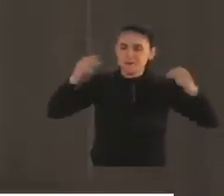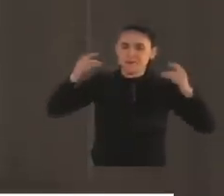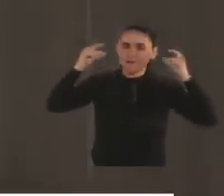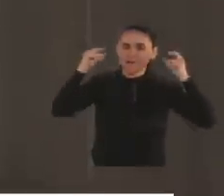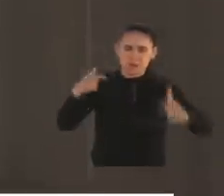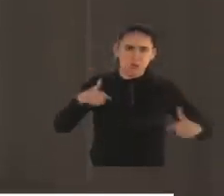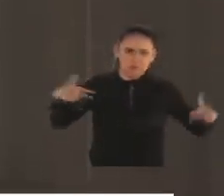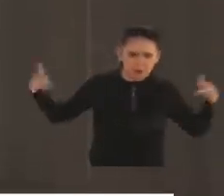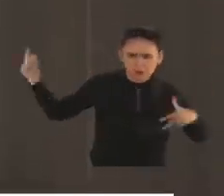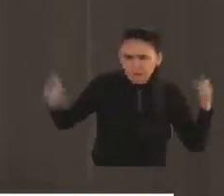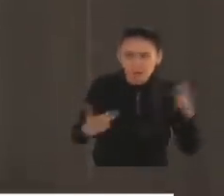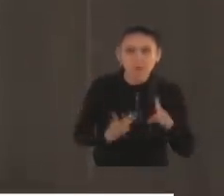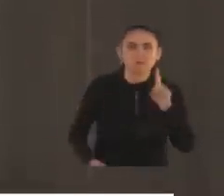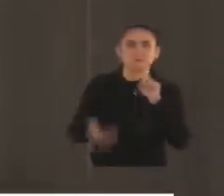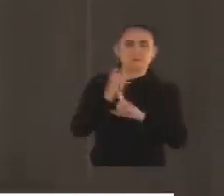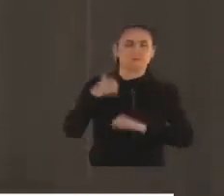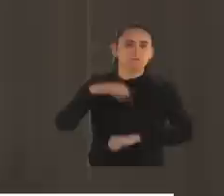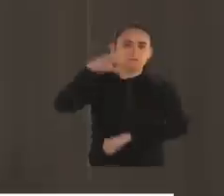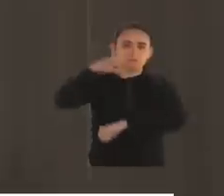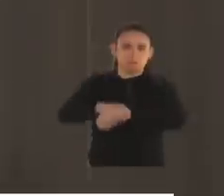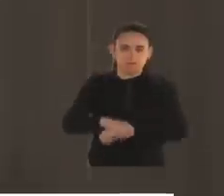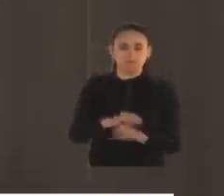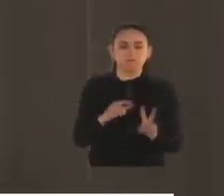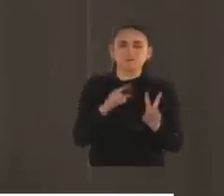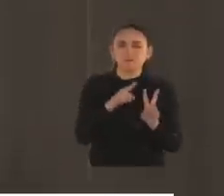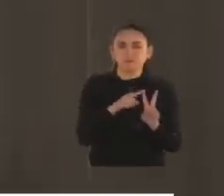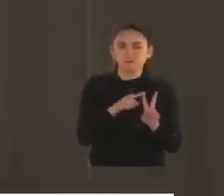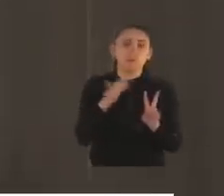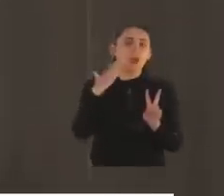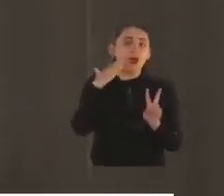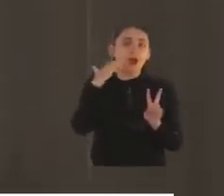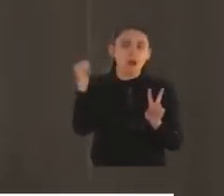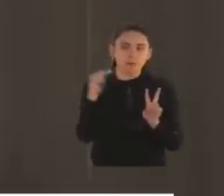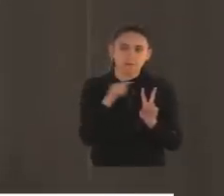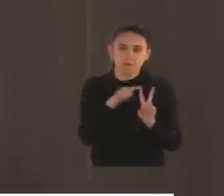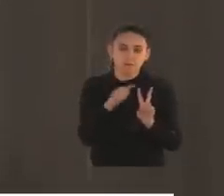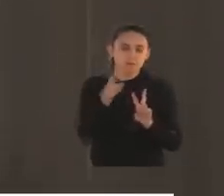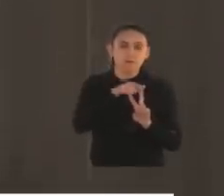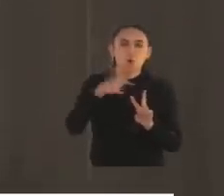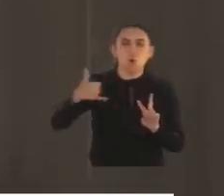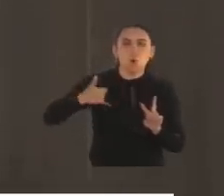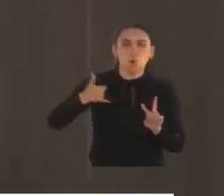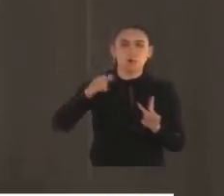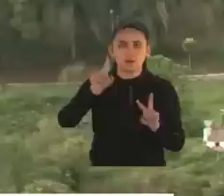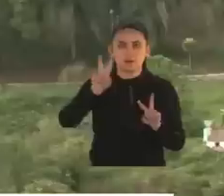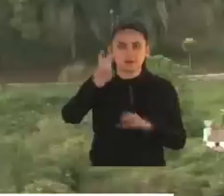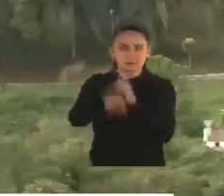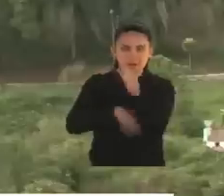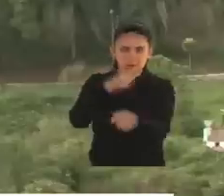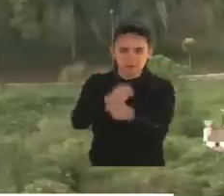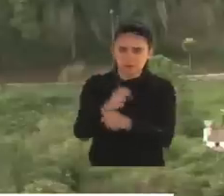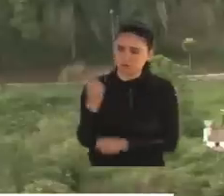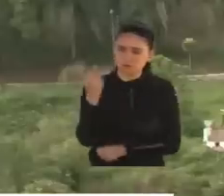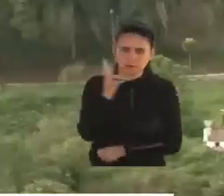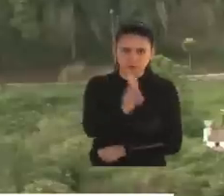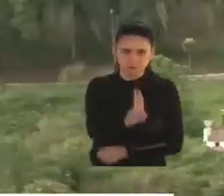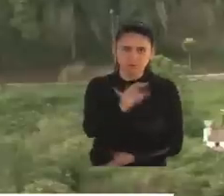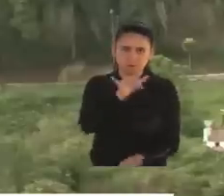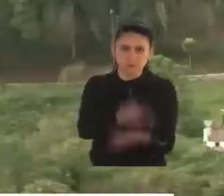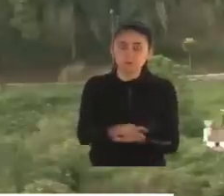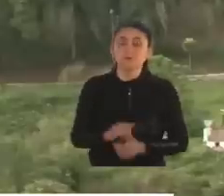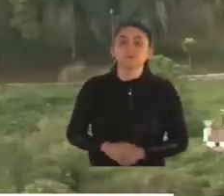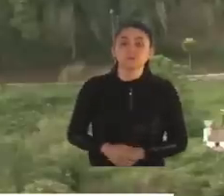captura de esta femenina y la aprehensión de un adolescente de 17 años. Lo que han dicho